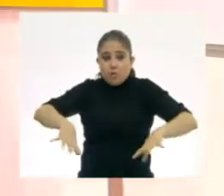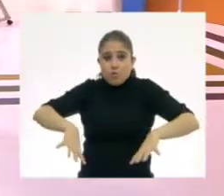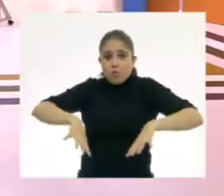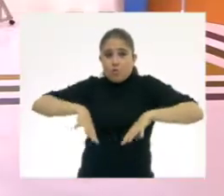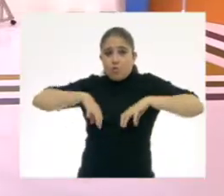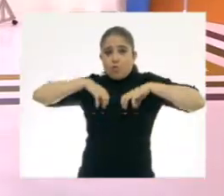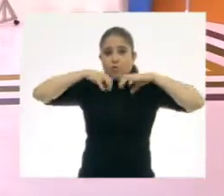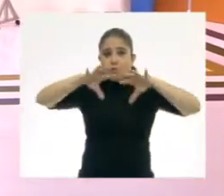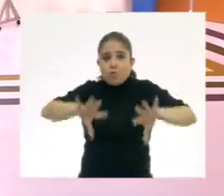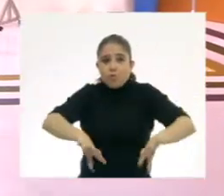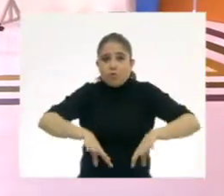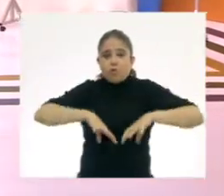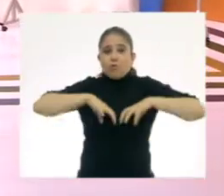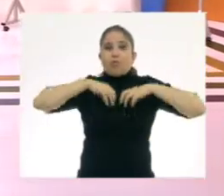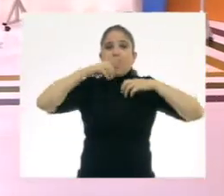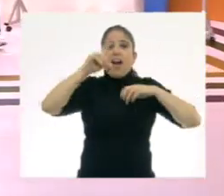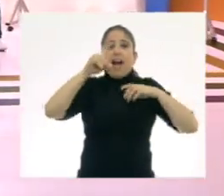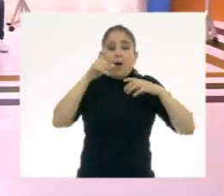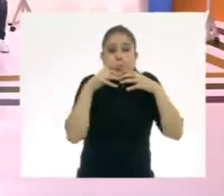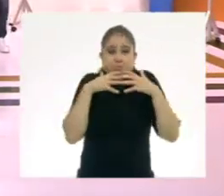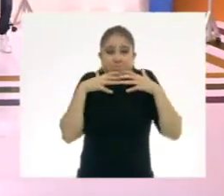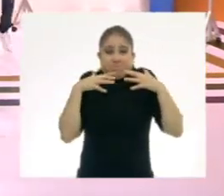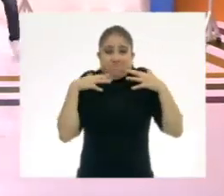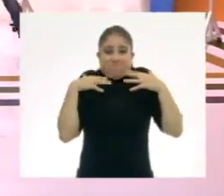agua. Y te vas llenando.